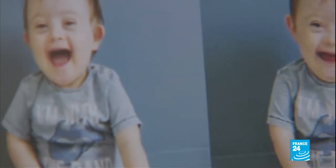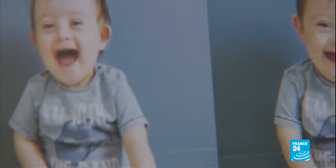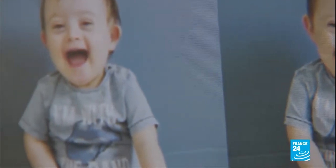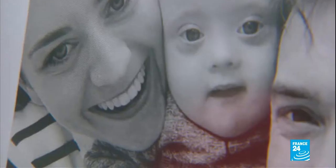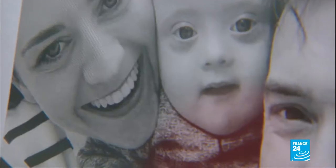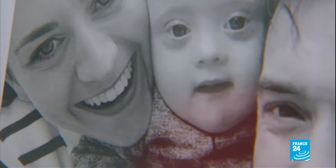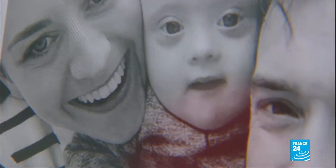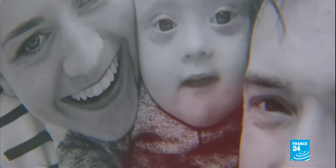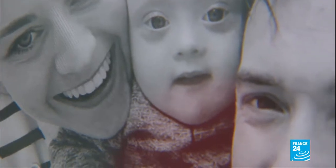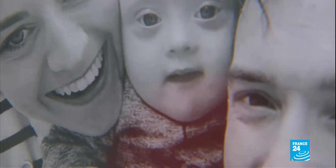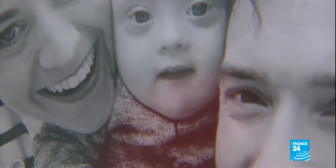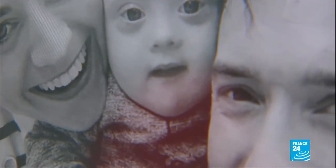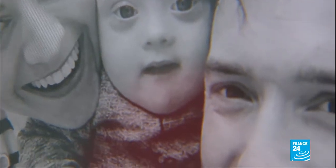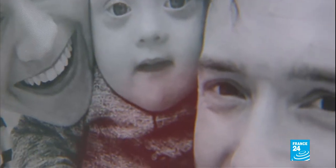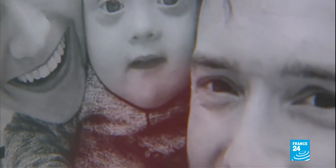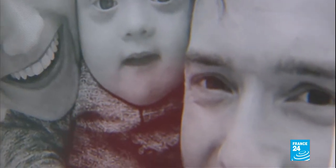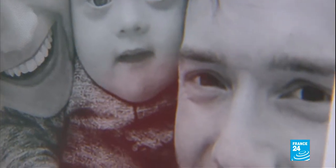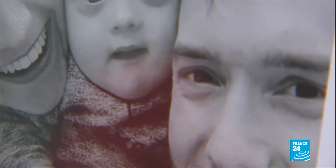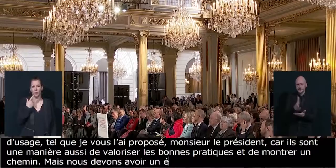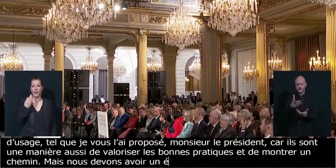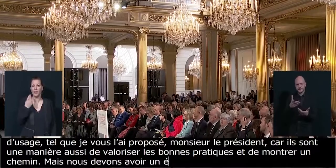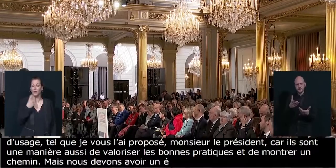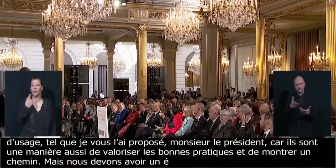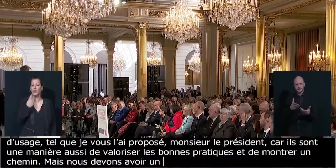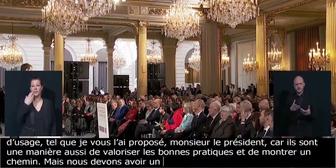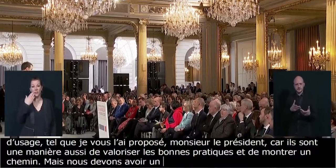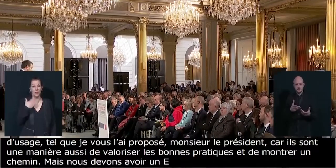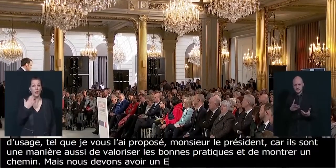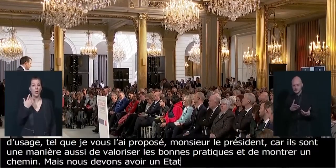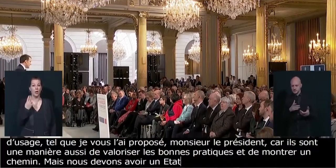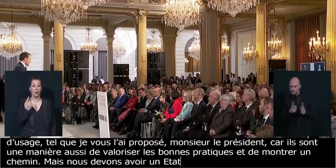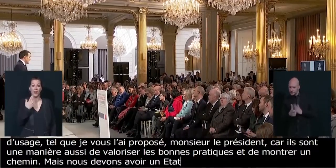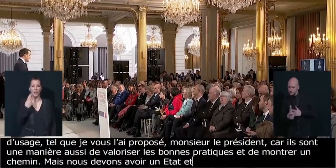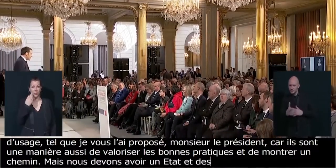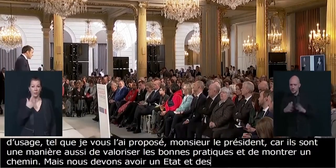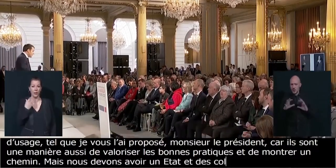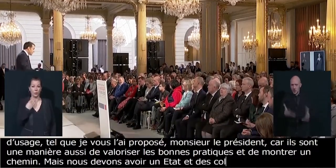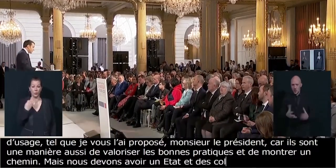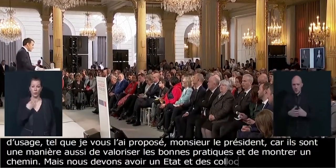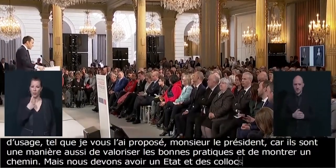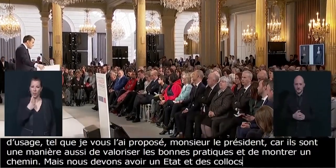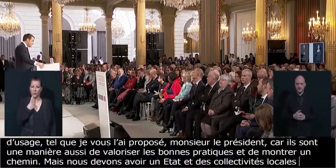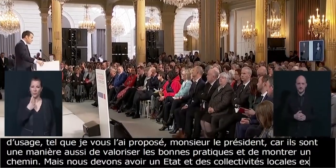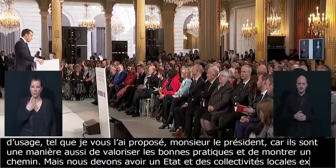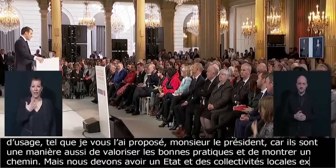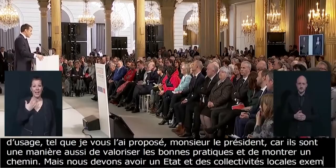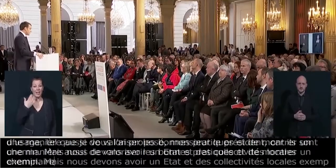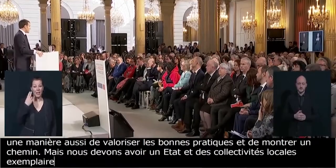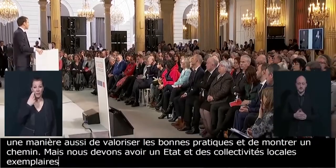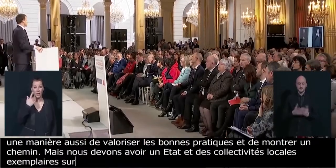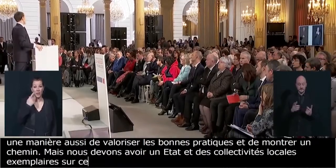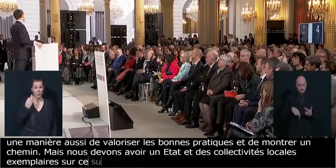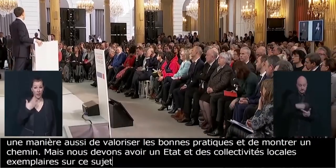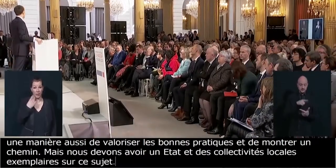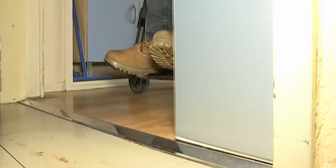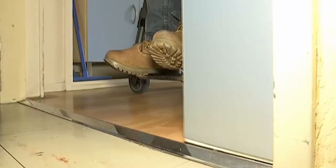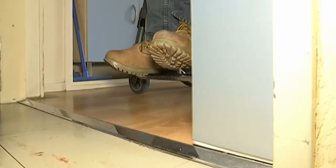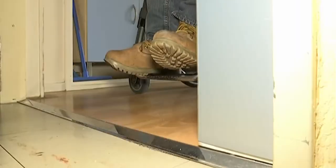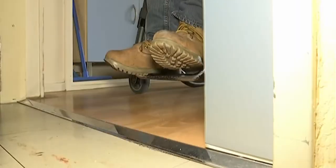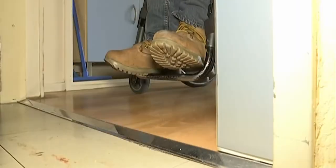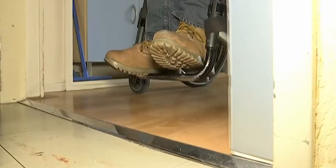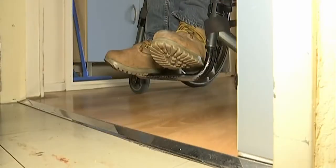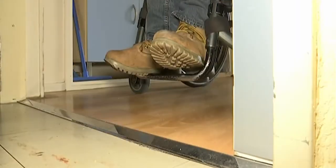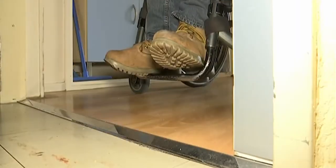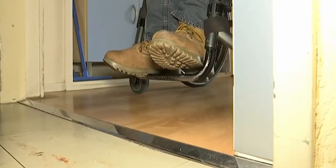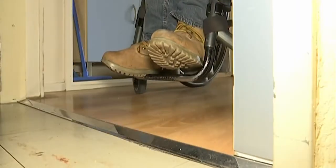alguien puede enfrentar una condición de este tipo macrón presentó su estrategia nacional gran causa por la discapacidad que da